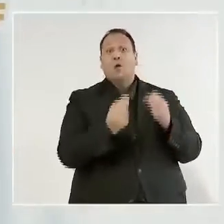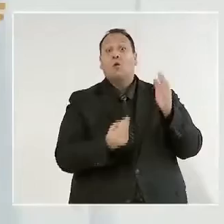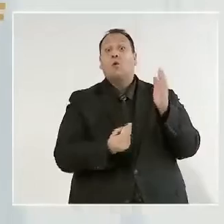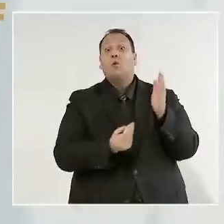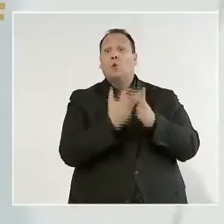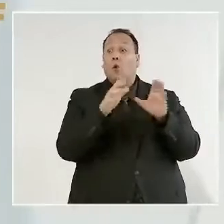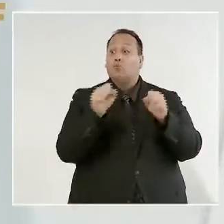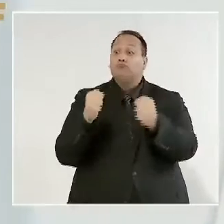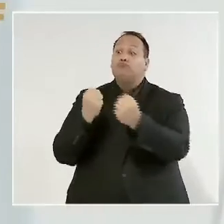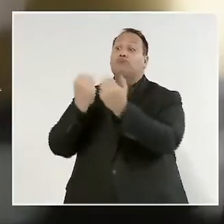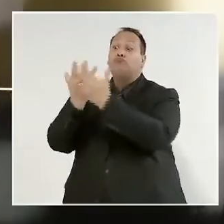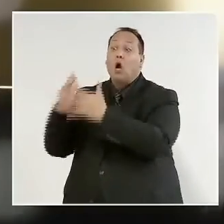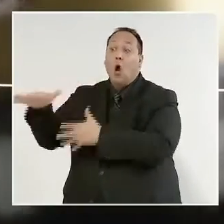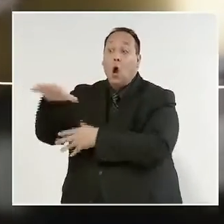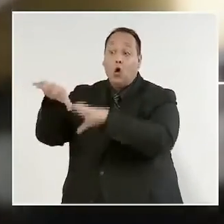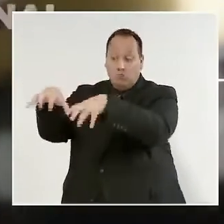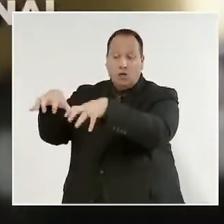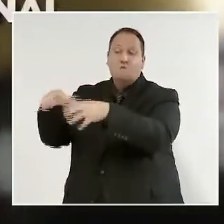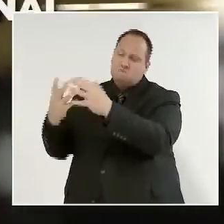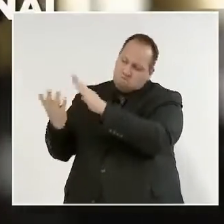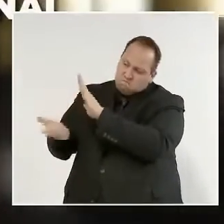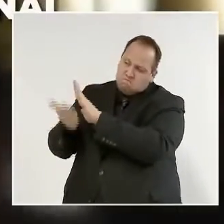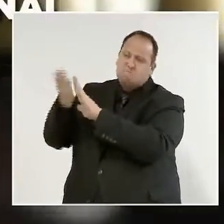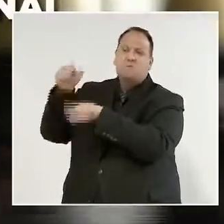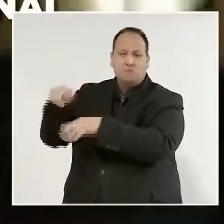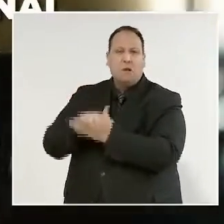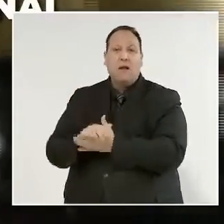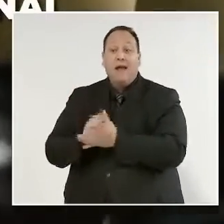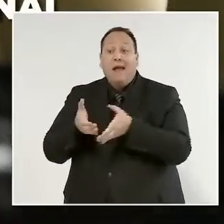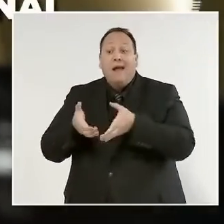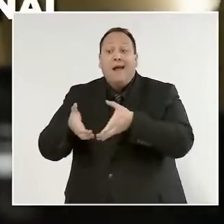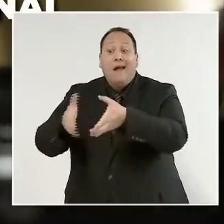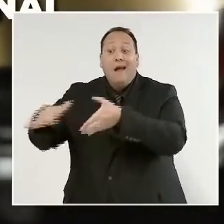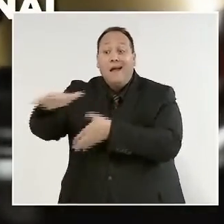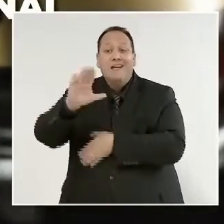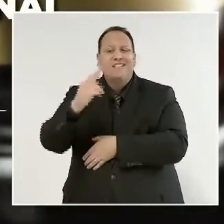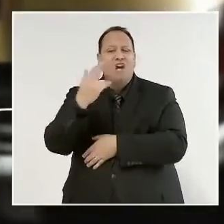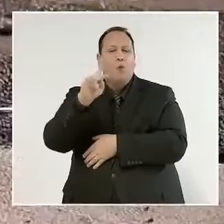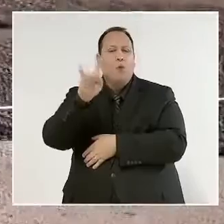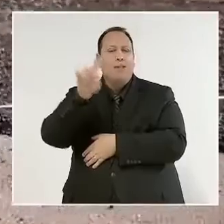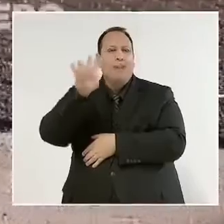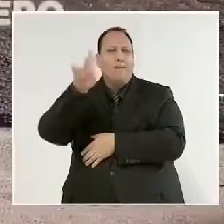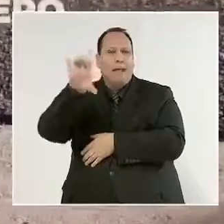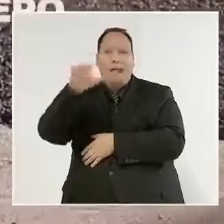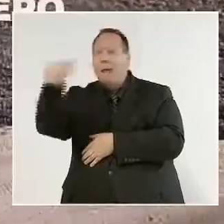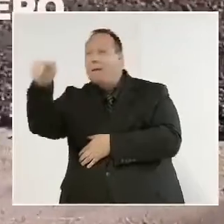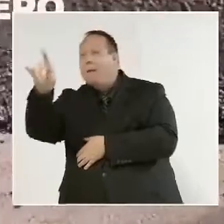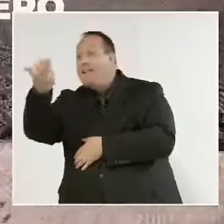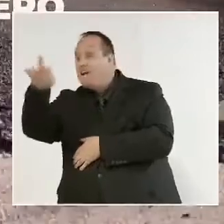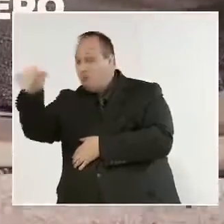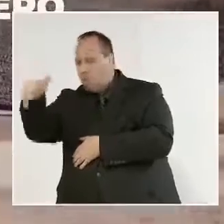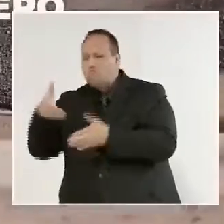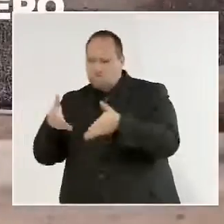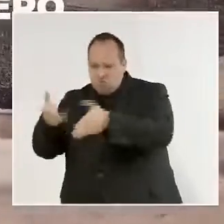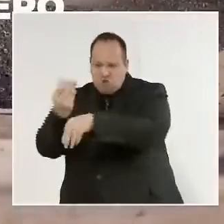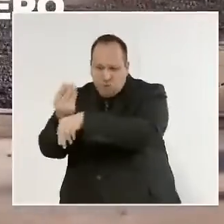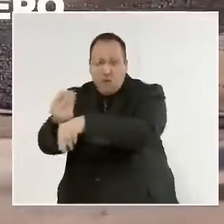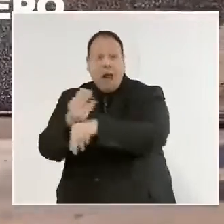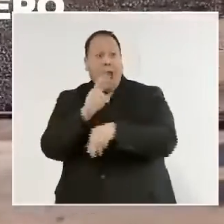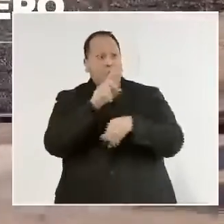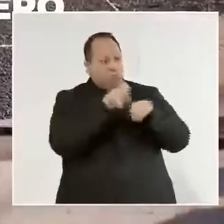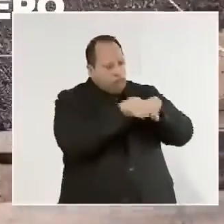Remodelación de funerarias del DIF. Conclusión del nuevo Centro de Justicia Penal. Rehabilitación de la